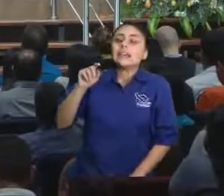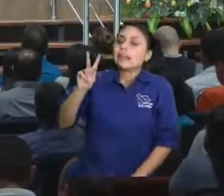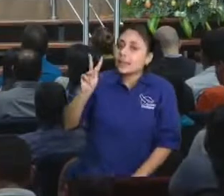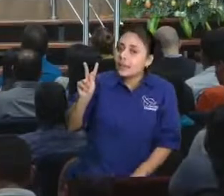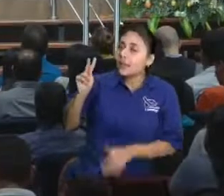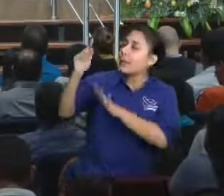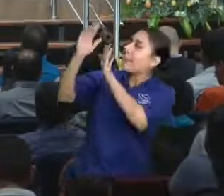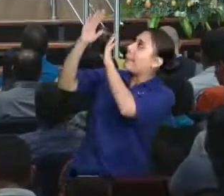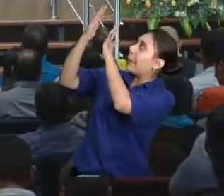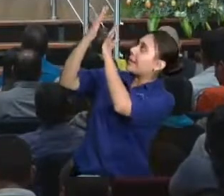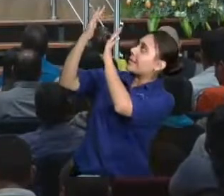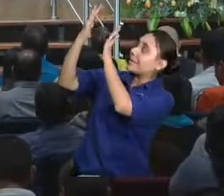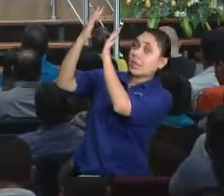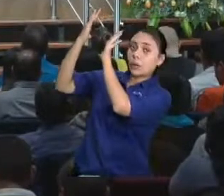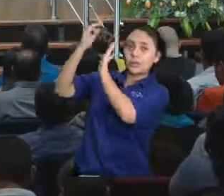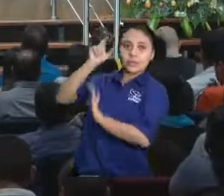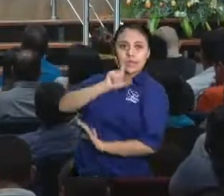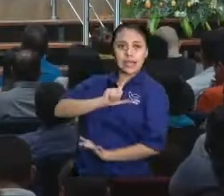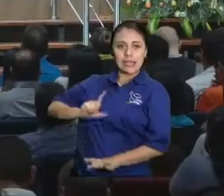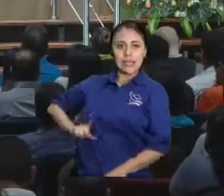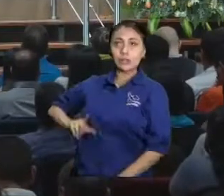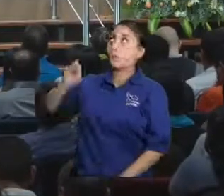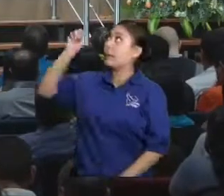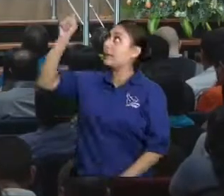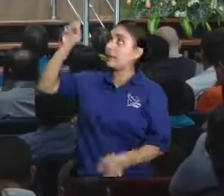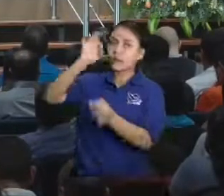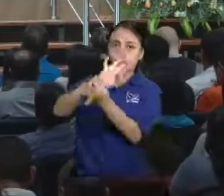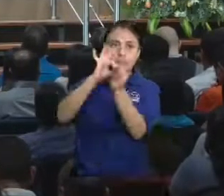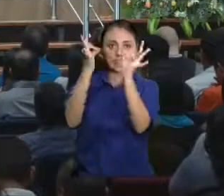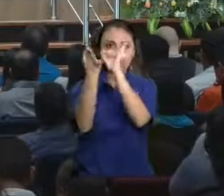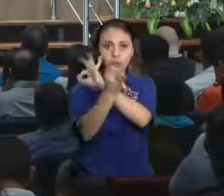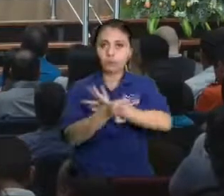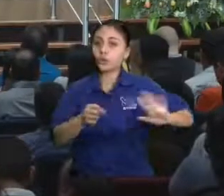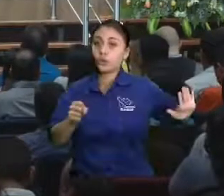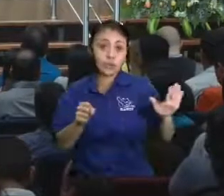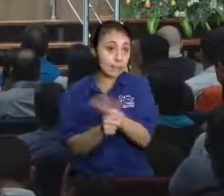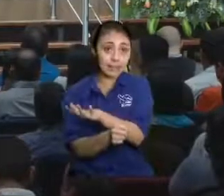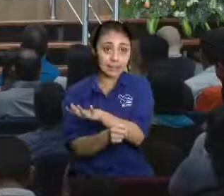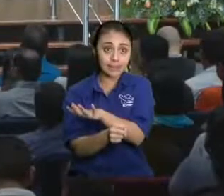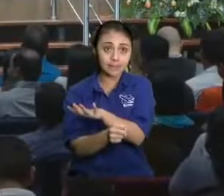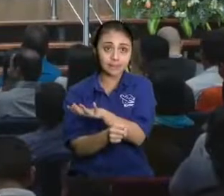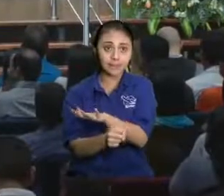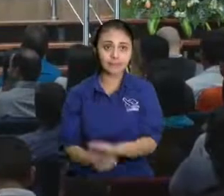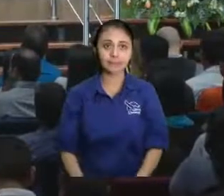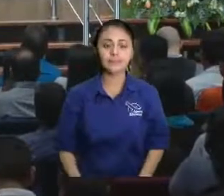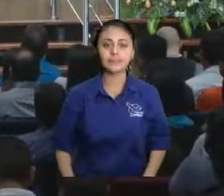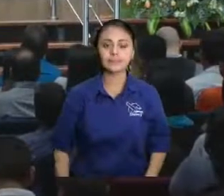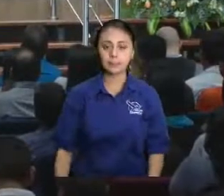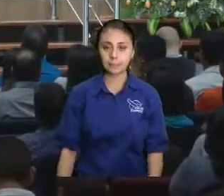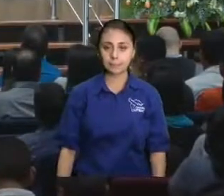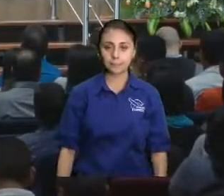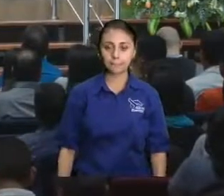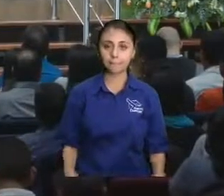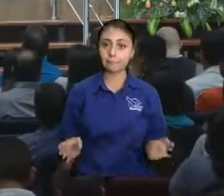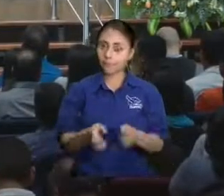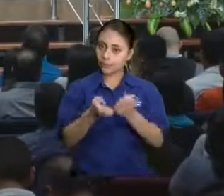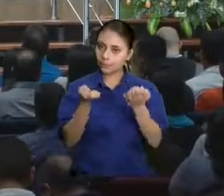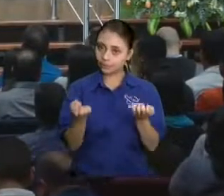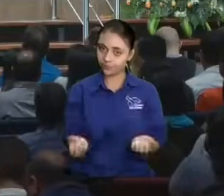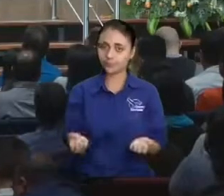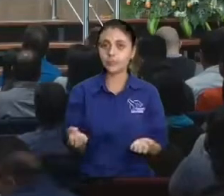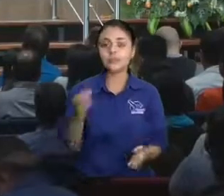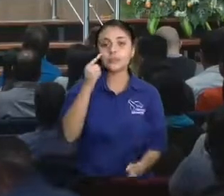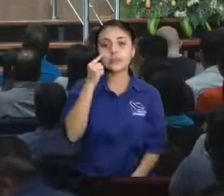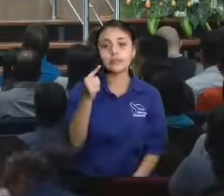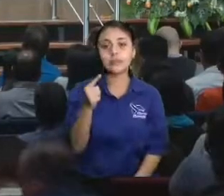para recibir la transformación completa, total, a la cual estamos predestinados, según lo dice la Biblia. Entonces, fíjese usted